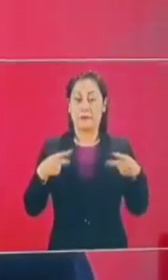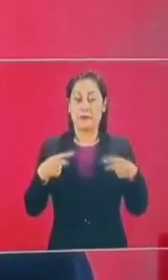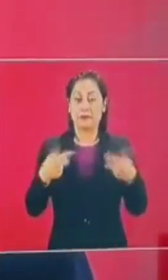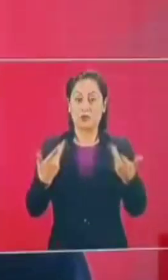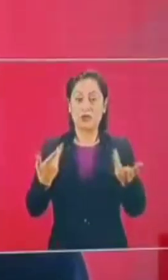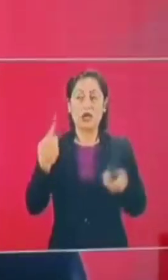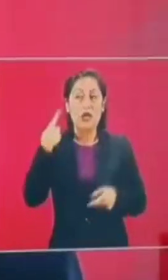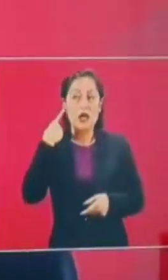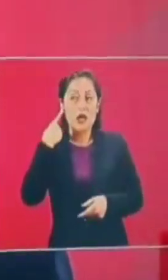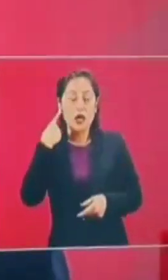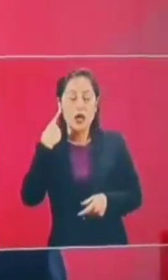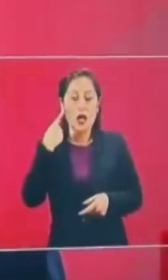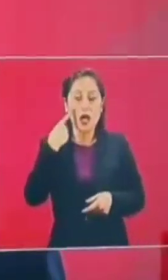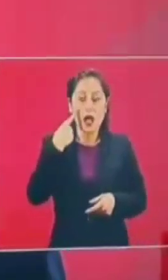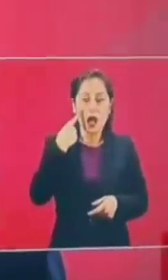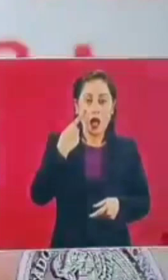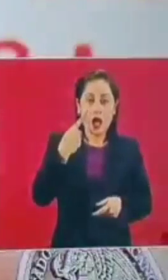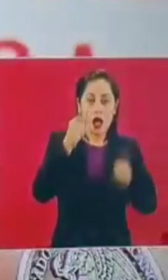responsablemente